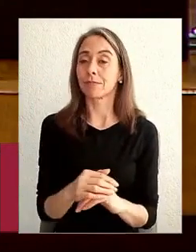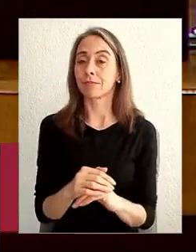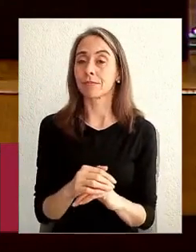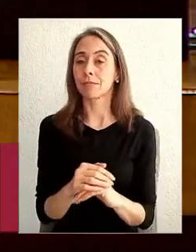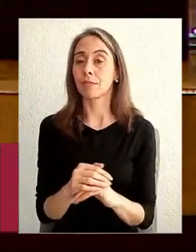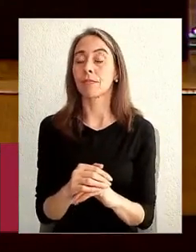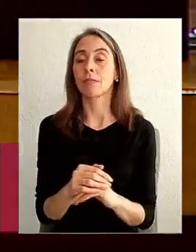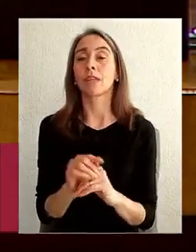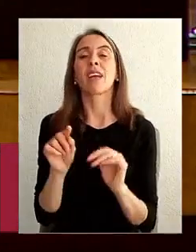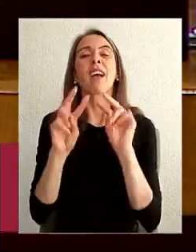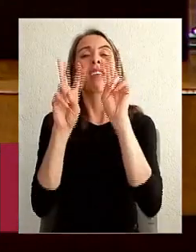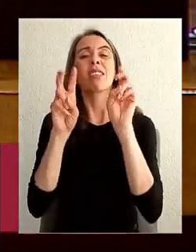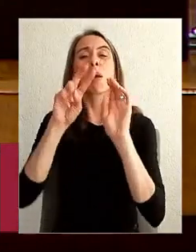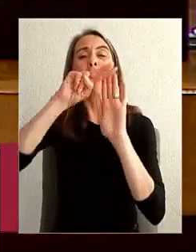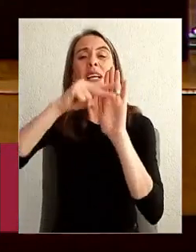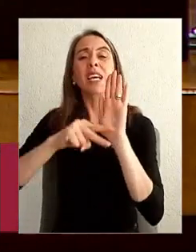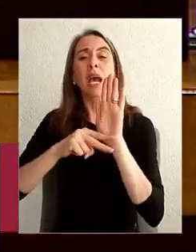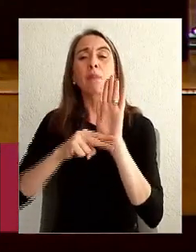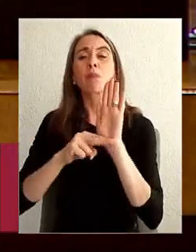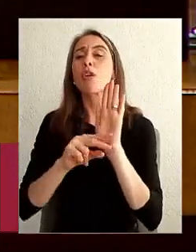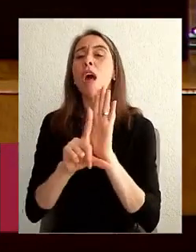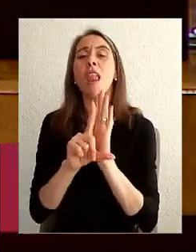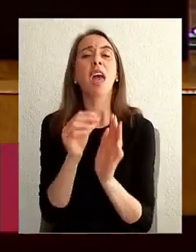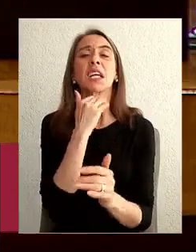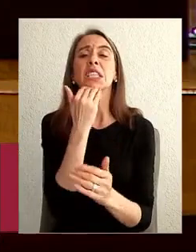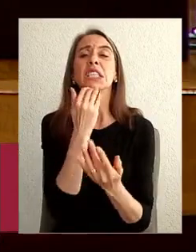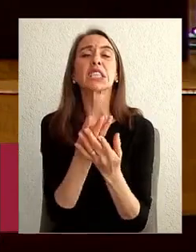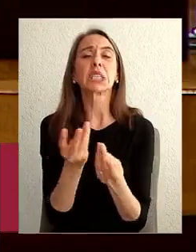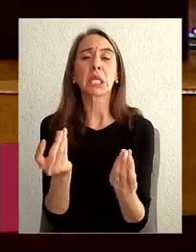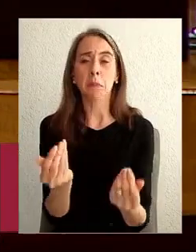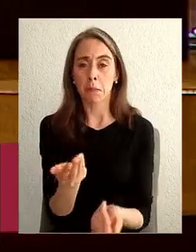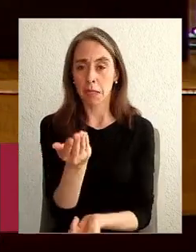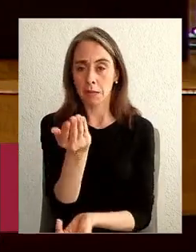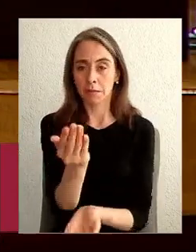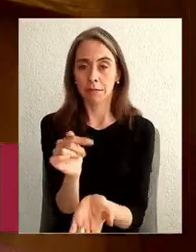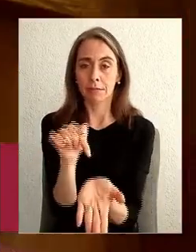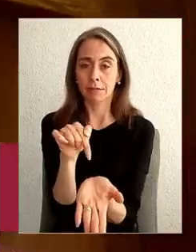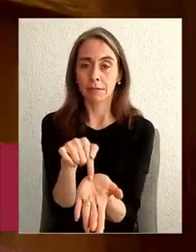de ley simple o común. En votación.